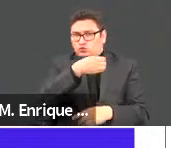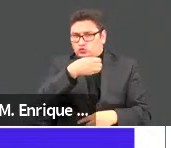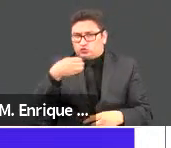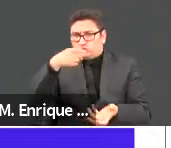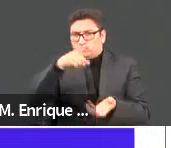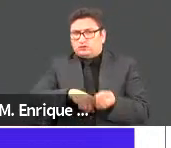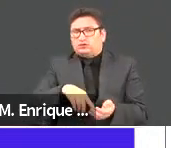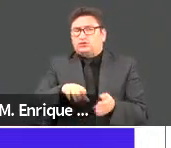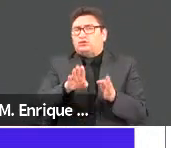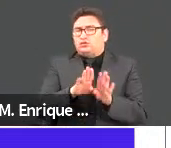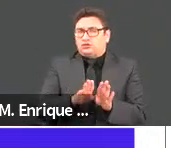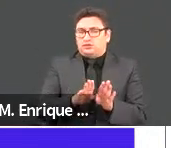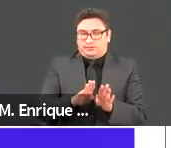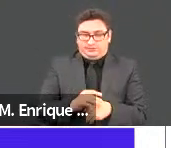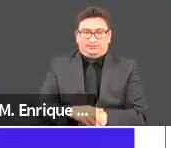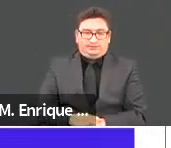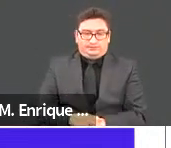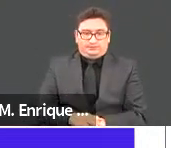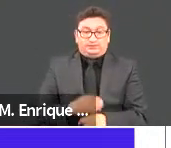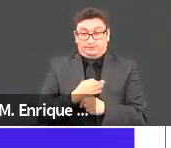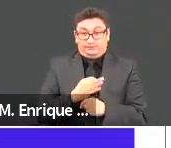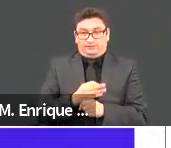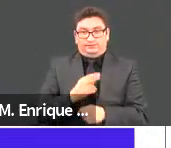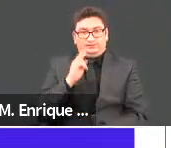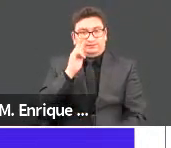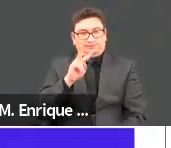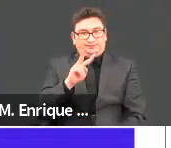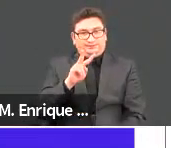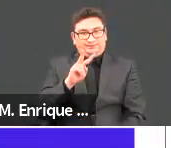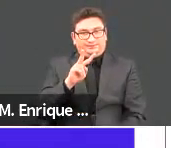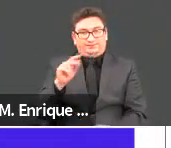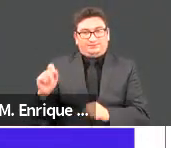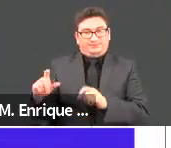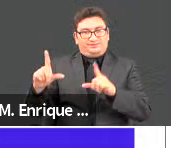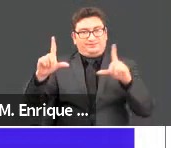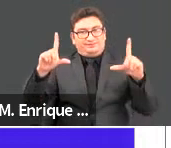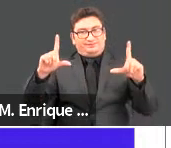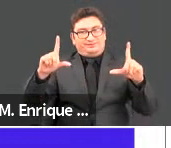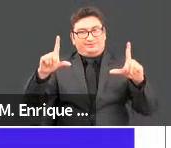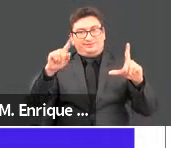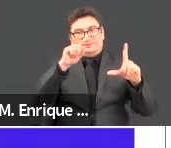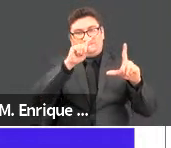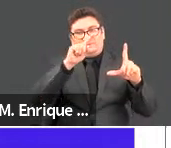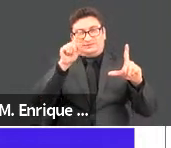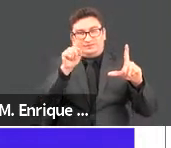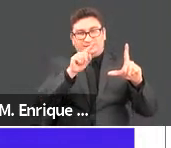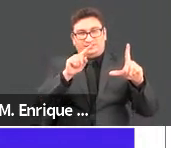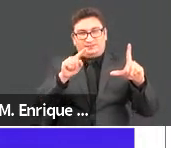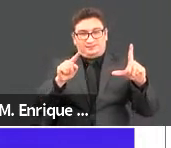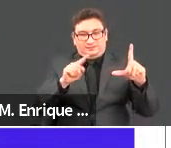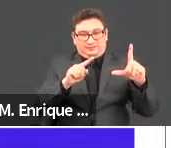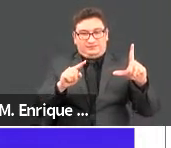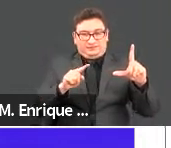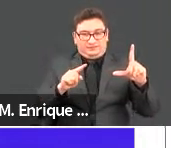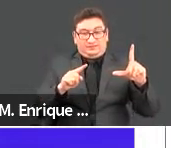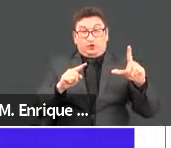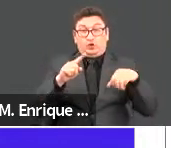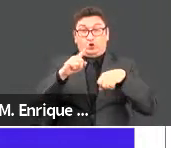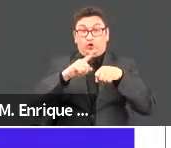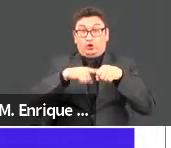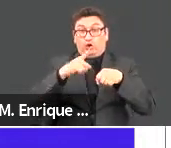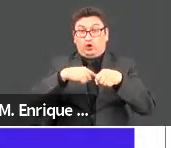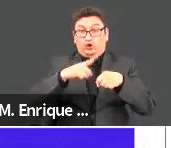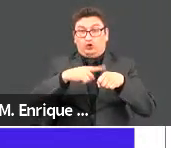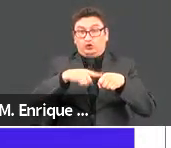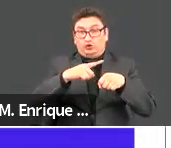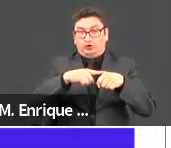interna? Aquí nosotros podemos ver, ¿sí? Con esta división incluso en colores,